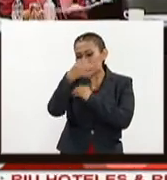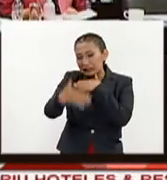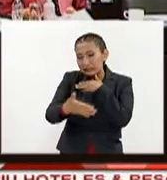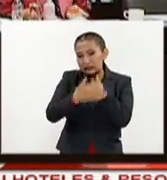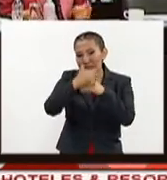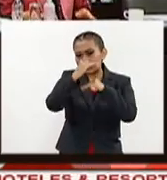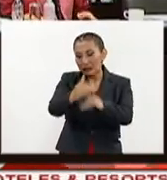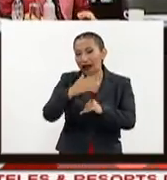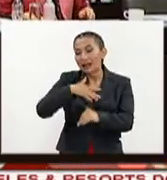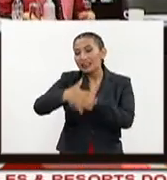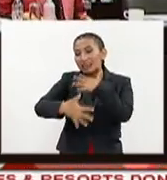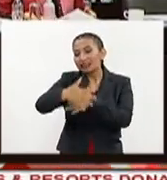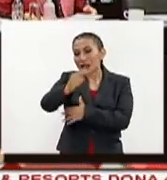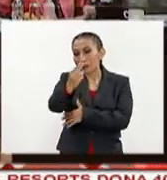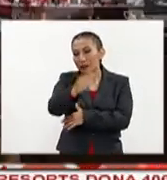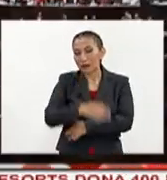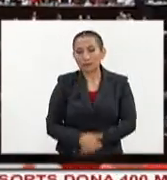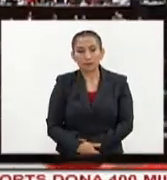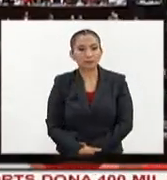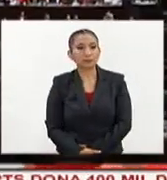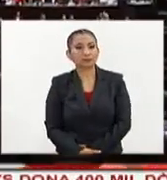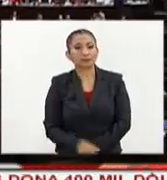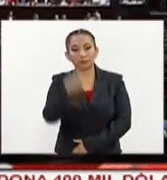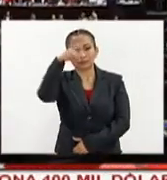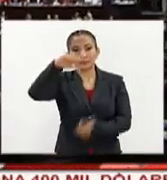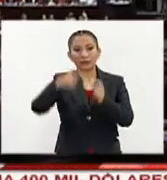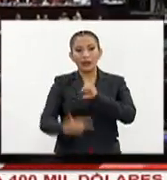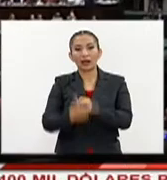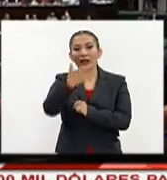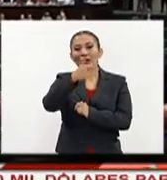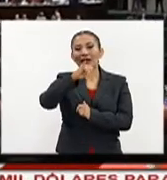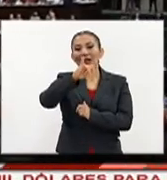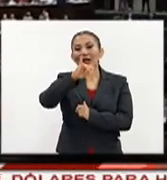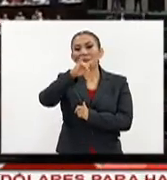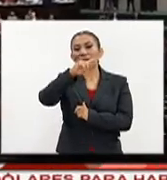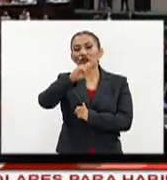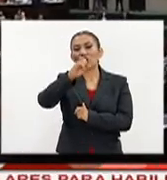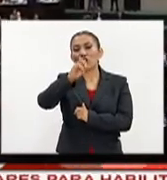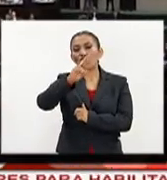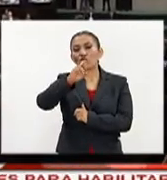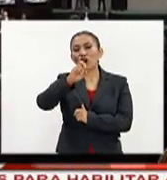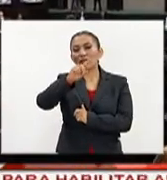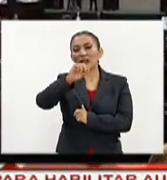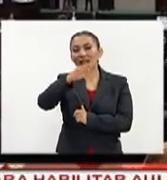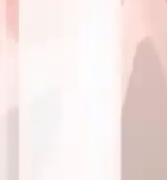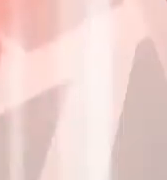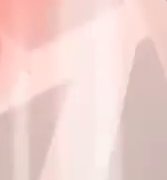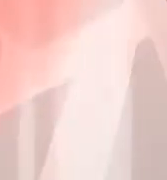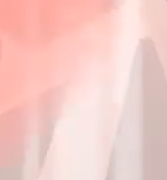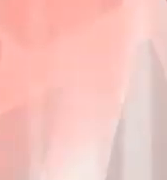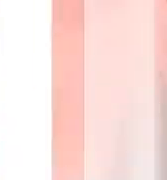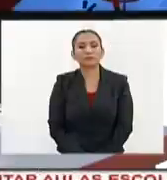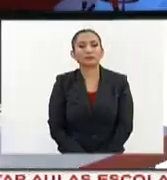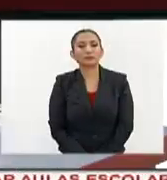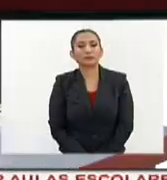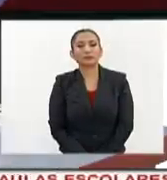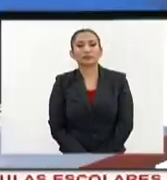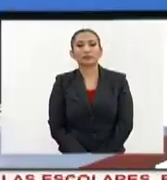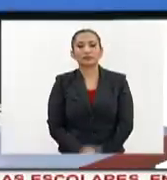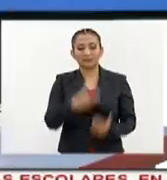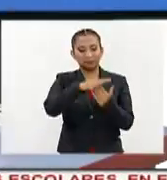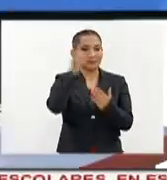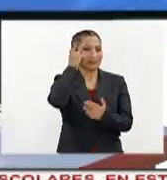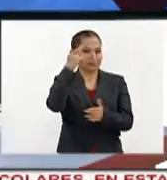a más tardar el próximo 15 de noviembre. Para México al Día, Gilberto Rodríguez Monroy. La